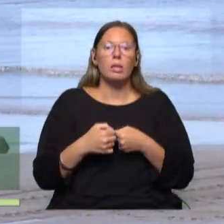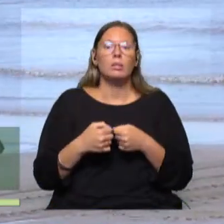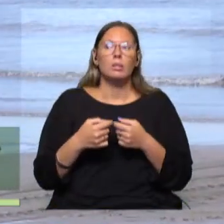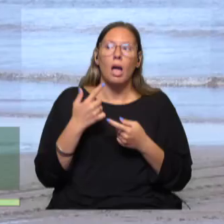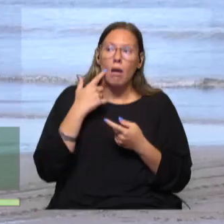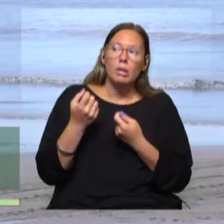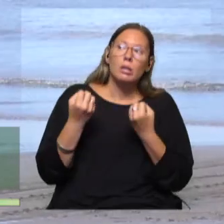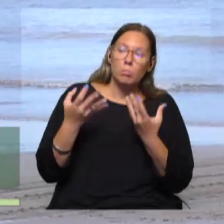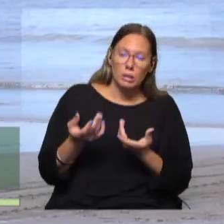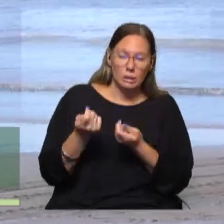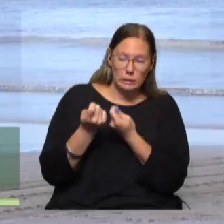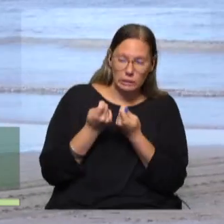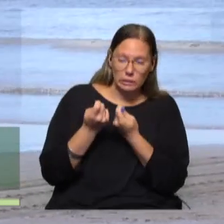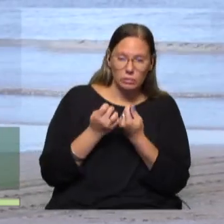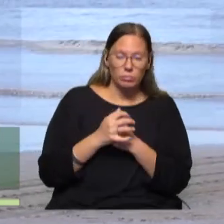piola para ver qué pasa?